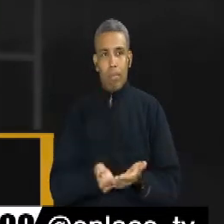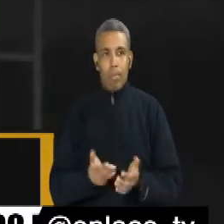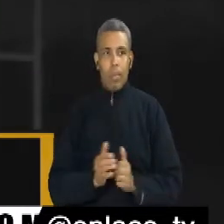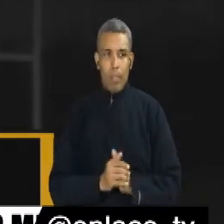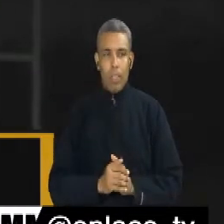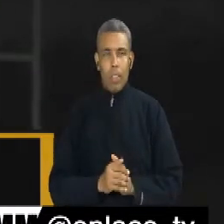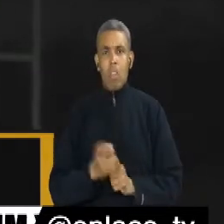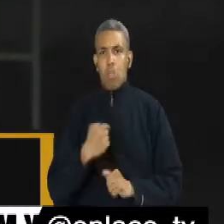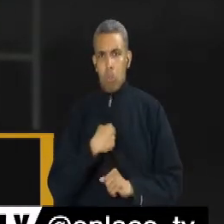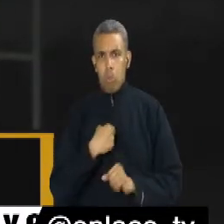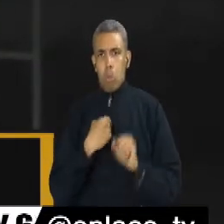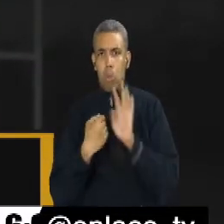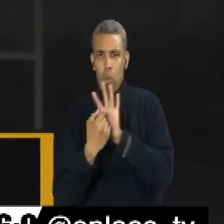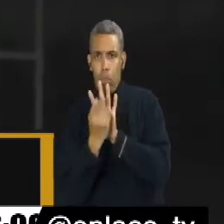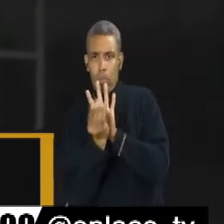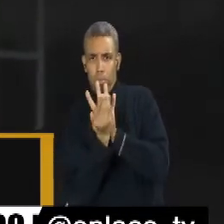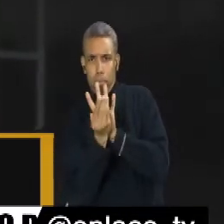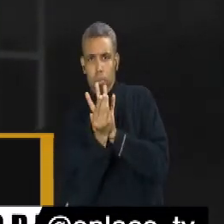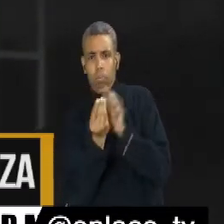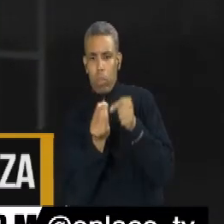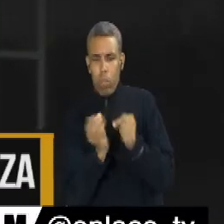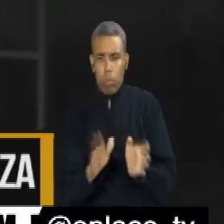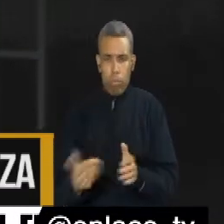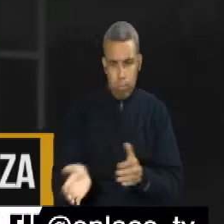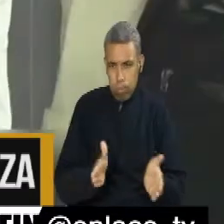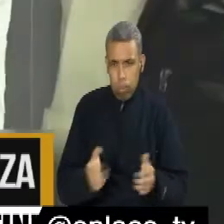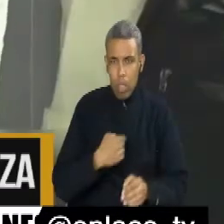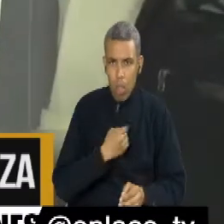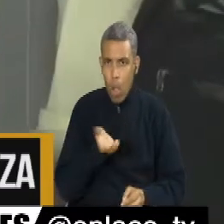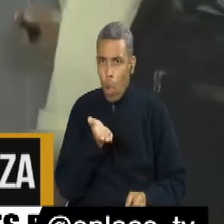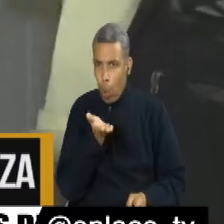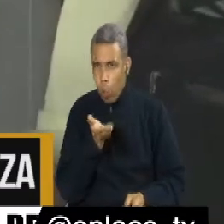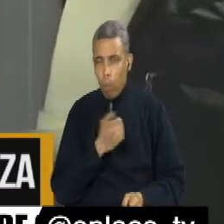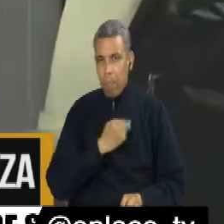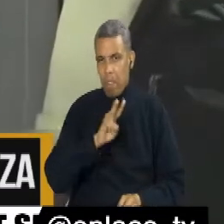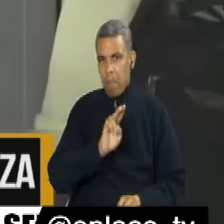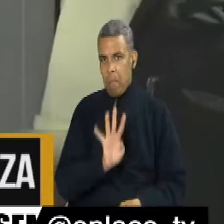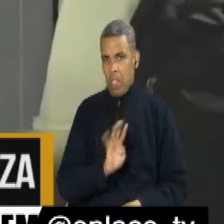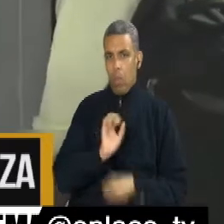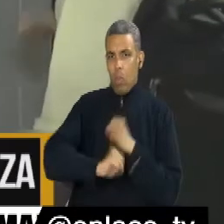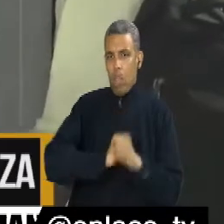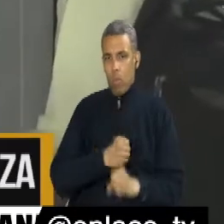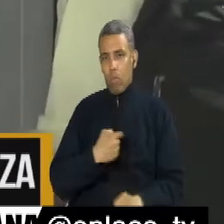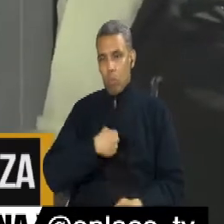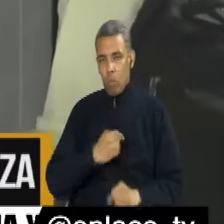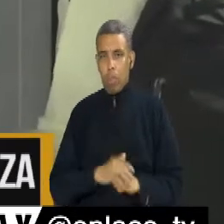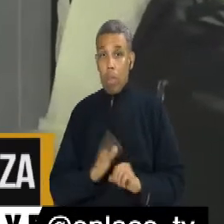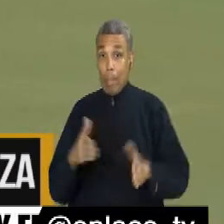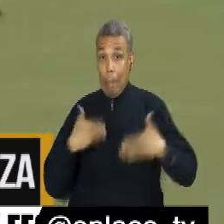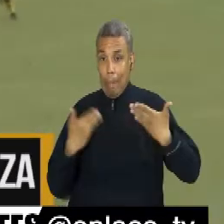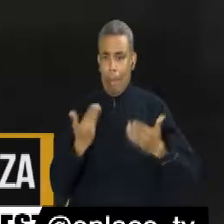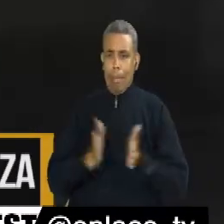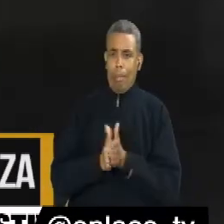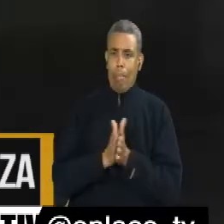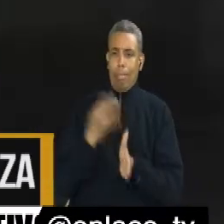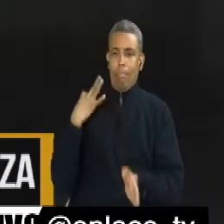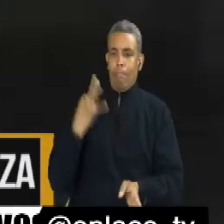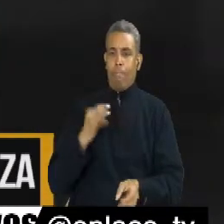ofensivo, tengo 24 años y la verdad vengo muy contento con la ambición